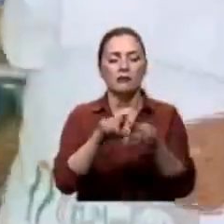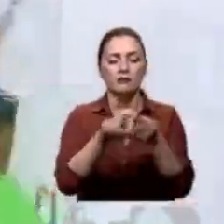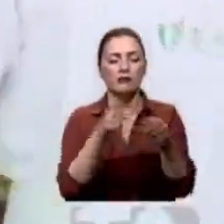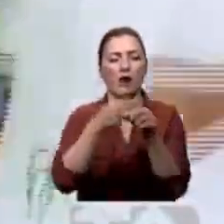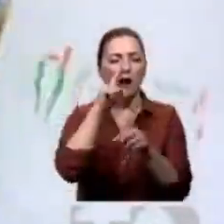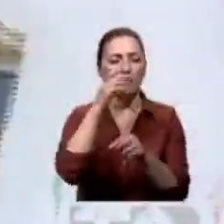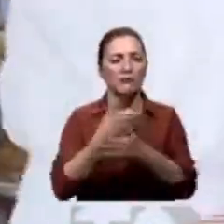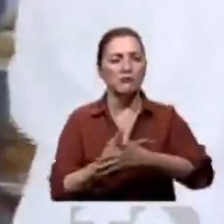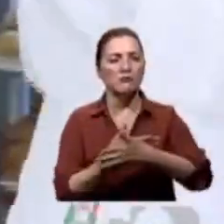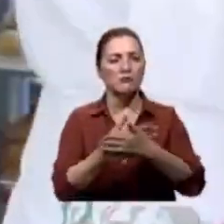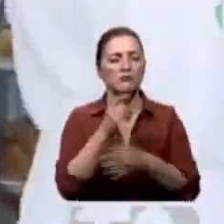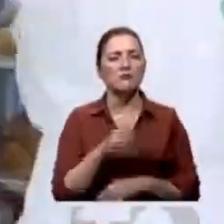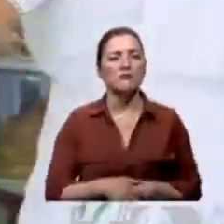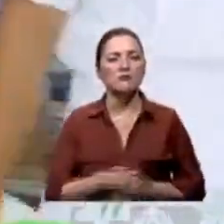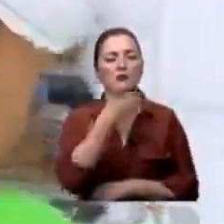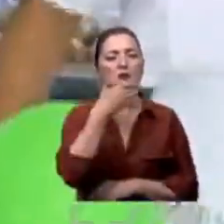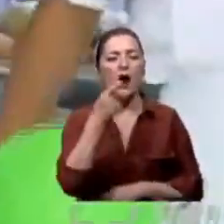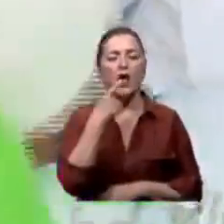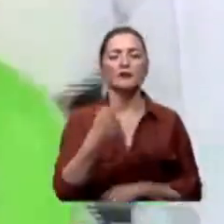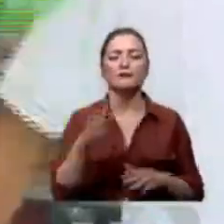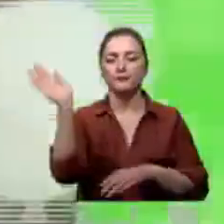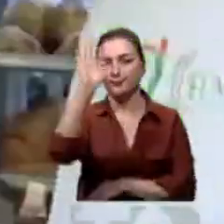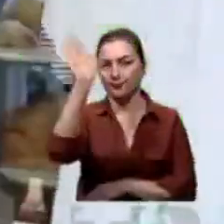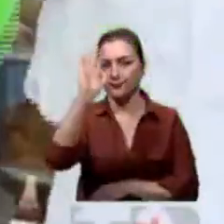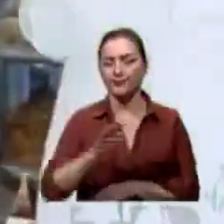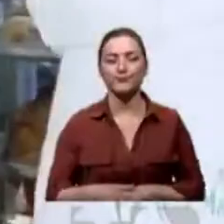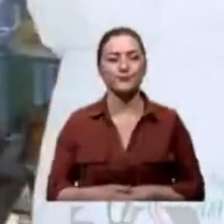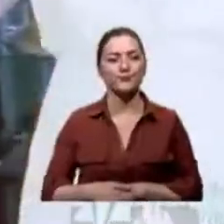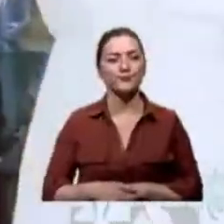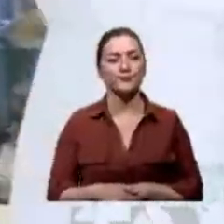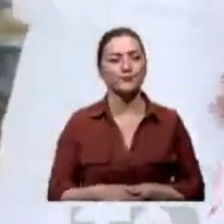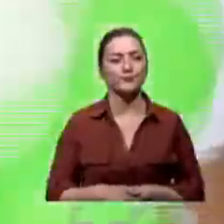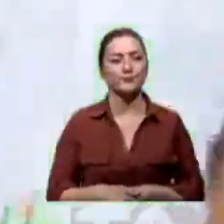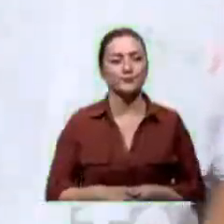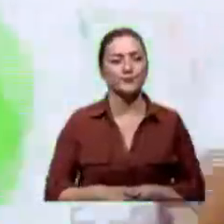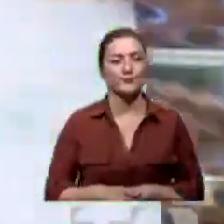Recuerden, el mejor sabor. Con esto nos despedimos. Chao, chao.